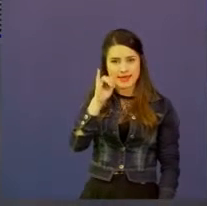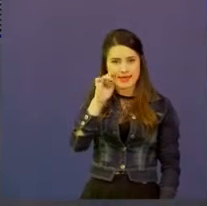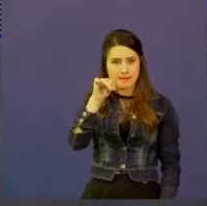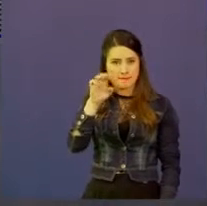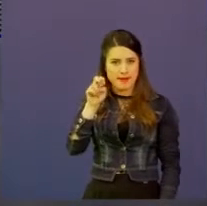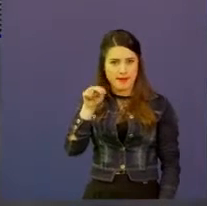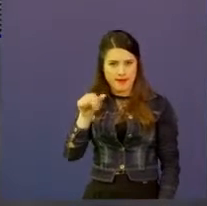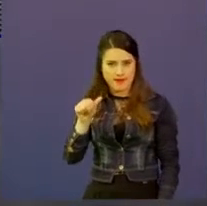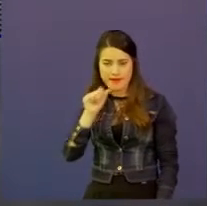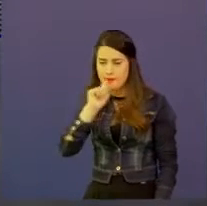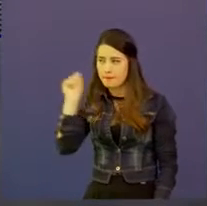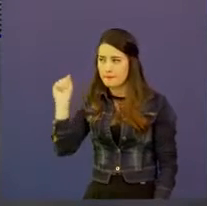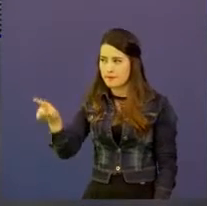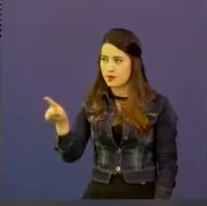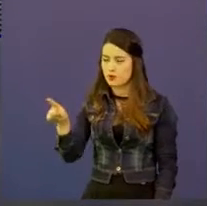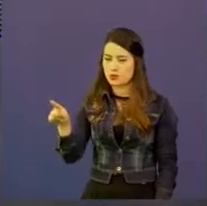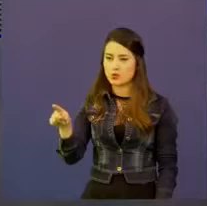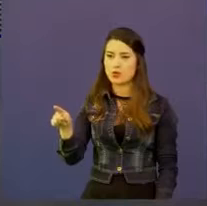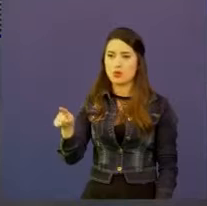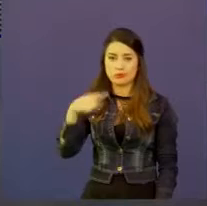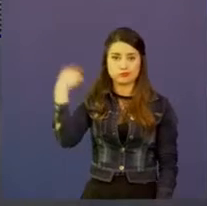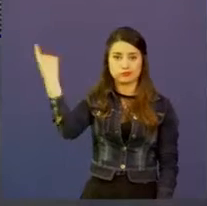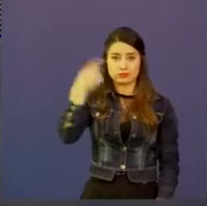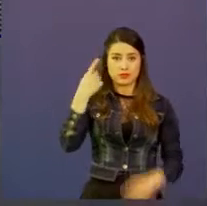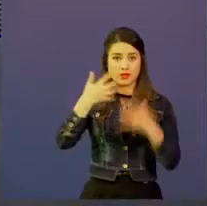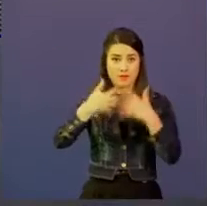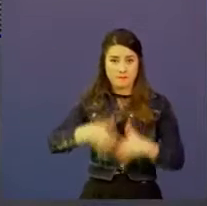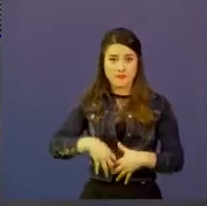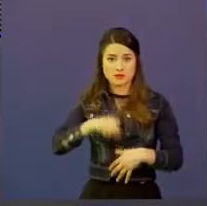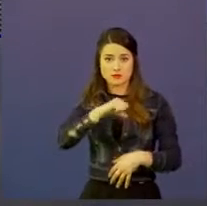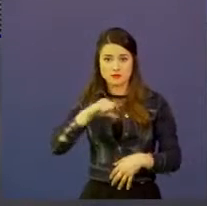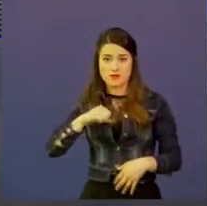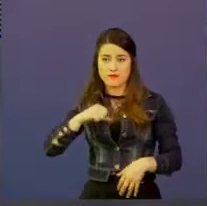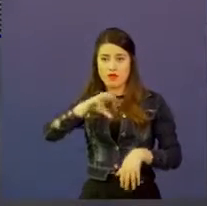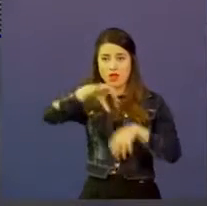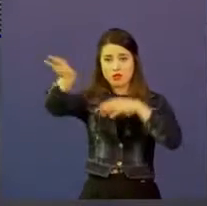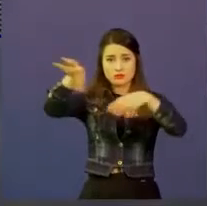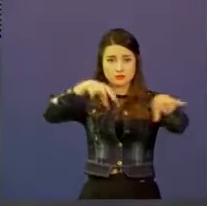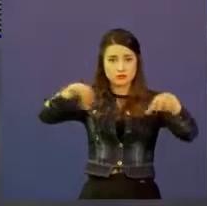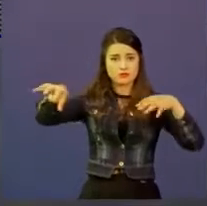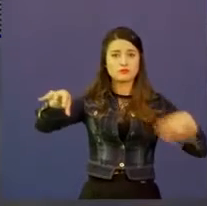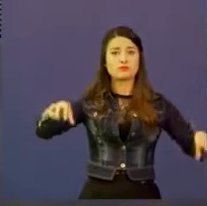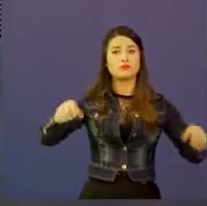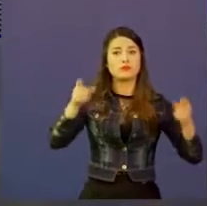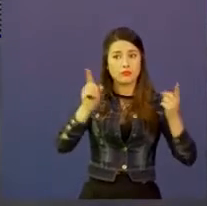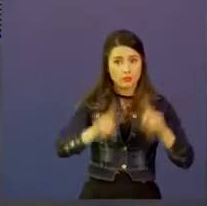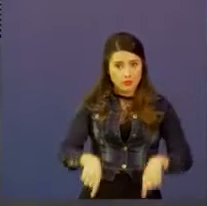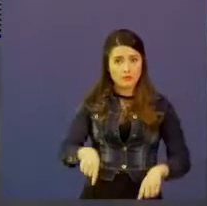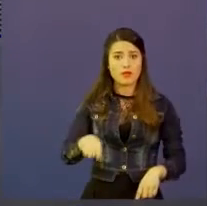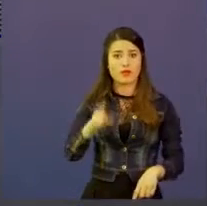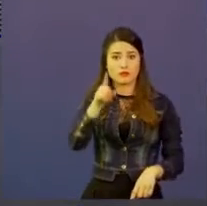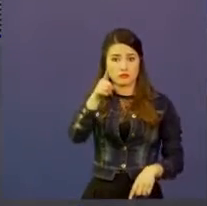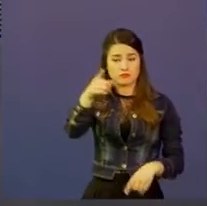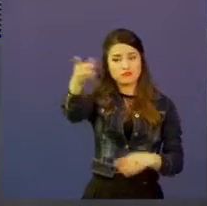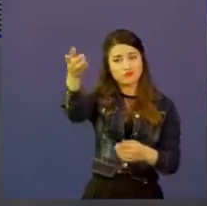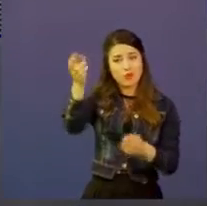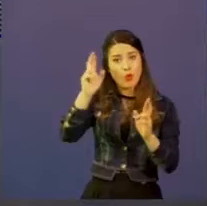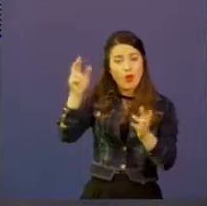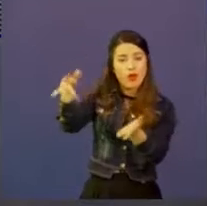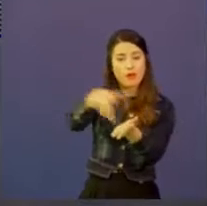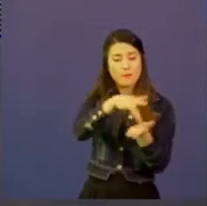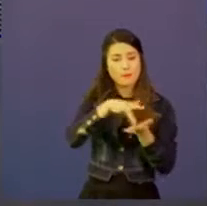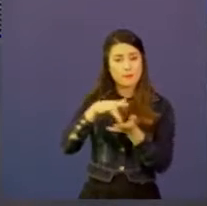una iniciativa también que cuenta con el sector privado y definitivamente cualquier política que desarrollemos que no tenga la participación del